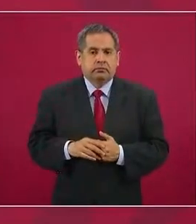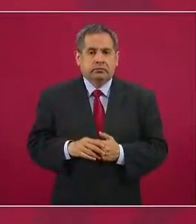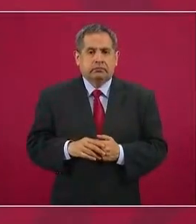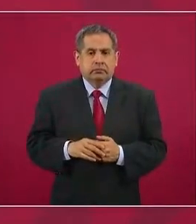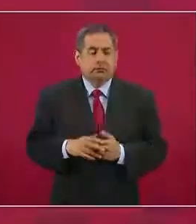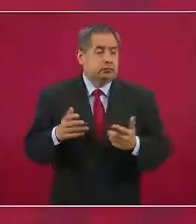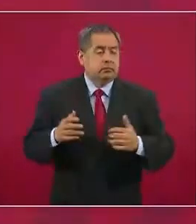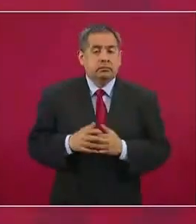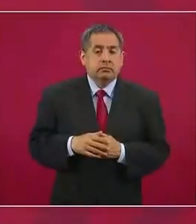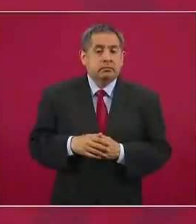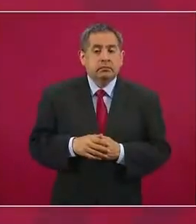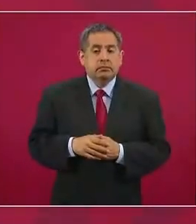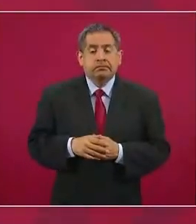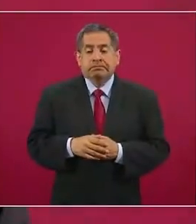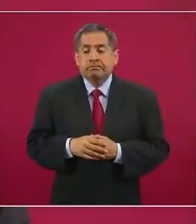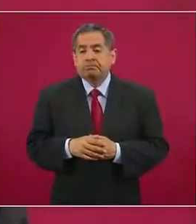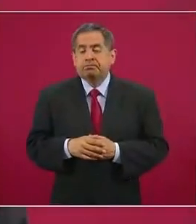hay mucho